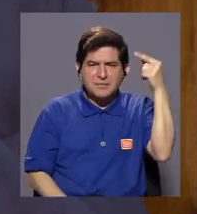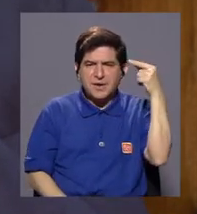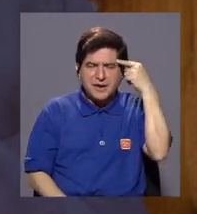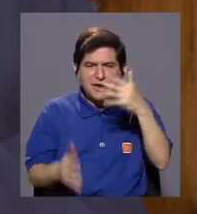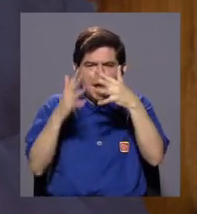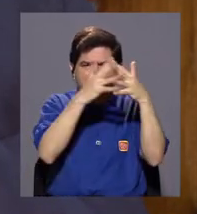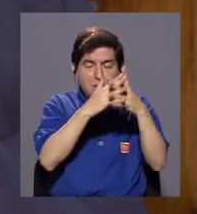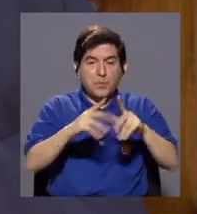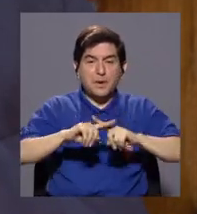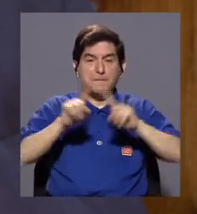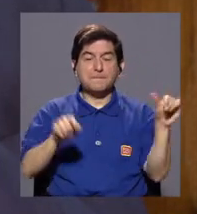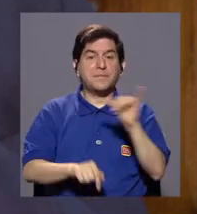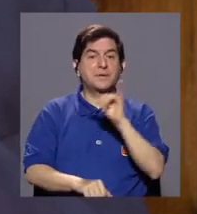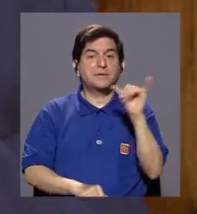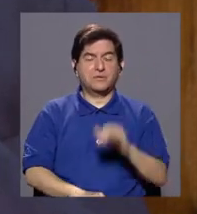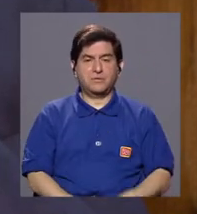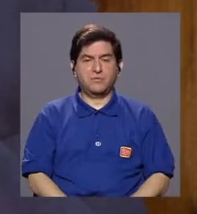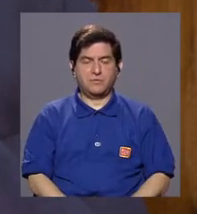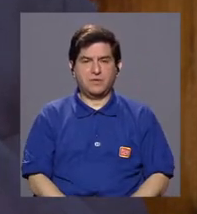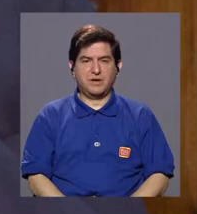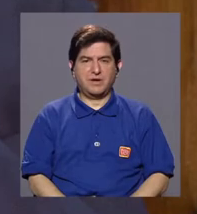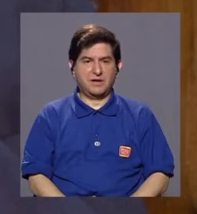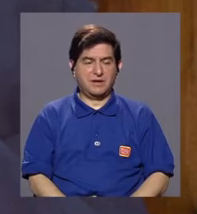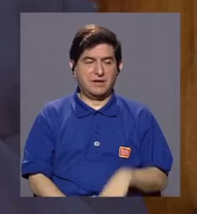gobierno de Estados Unidos, pero fue también